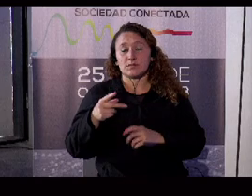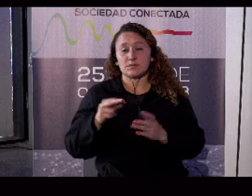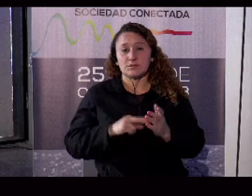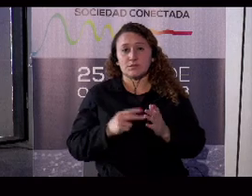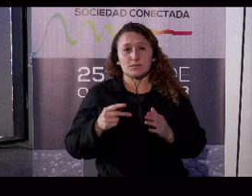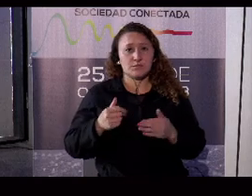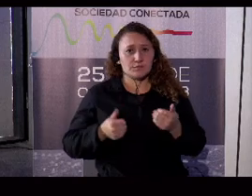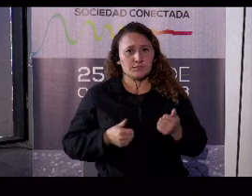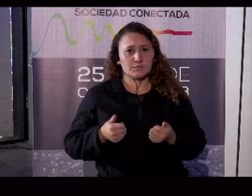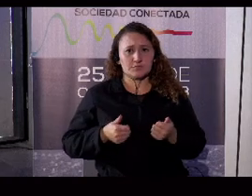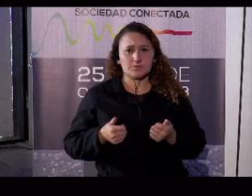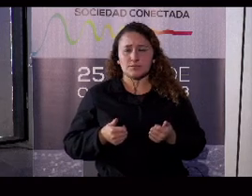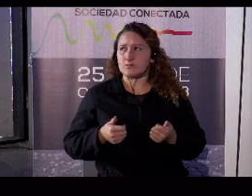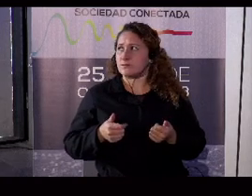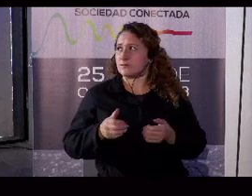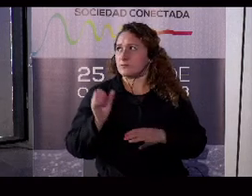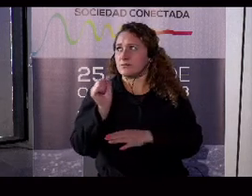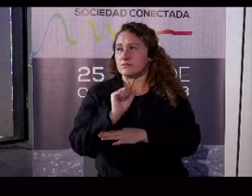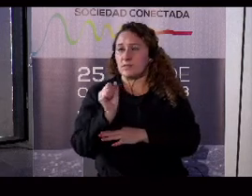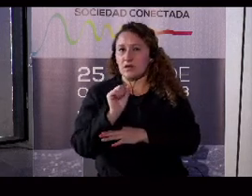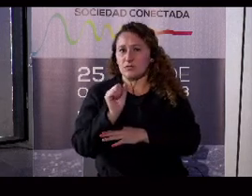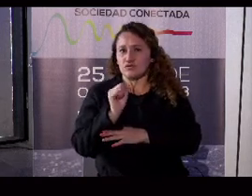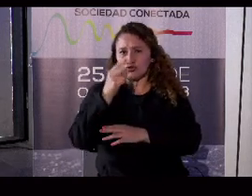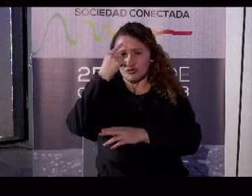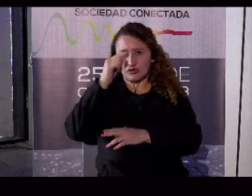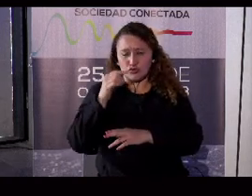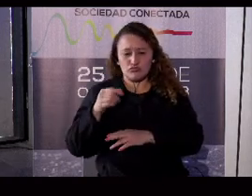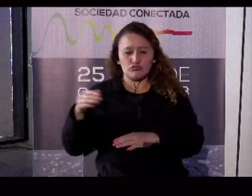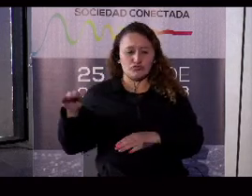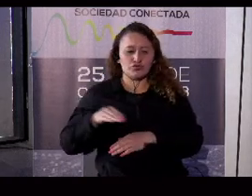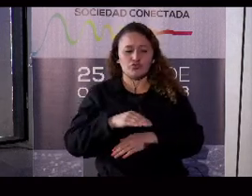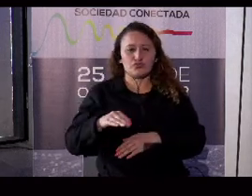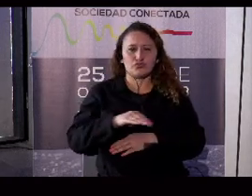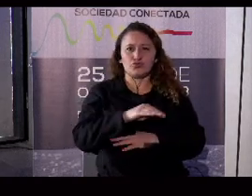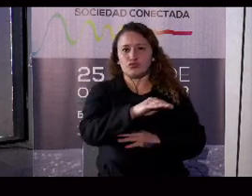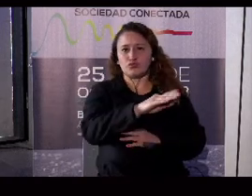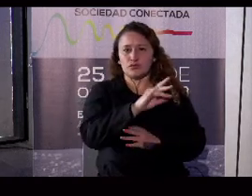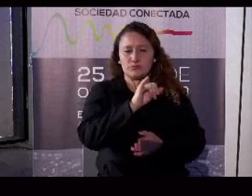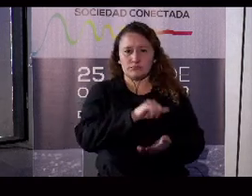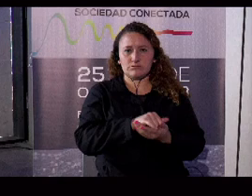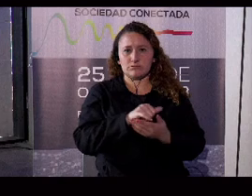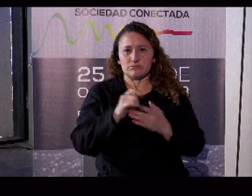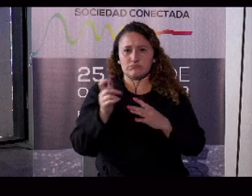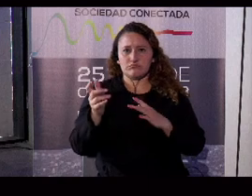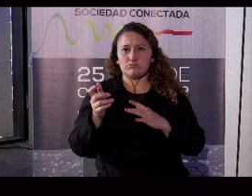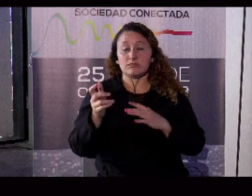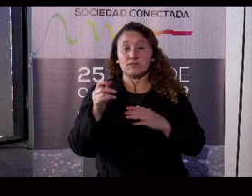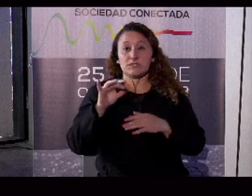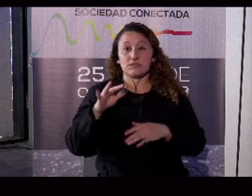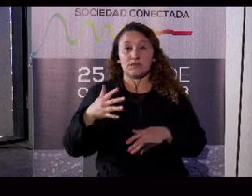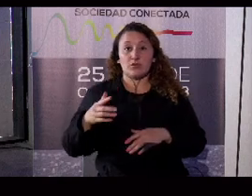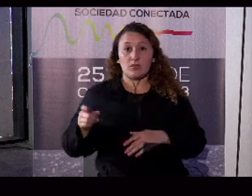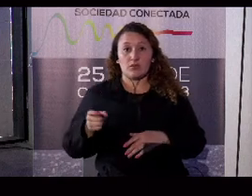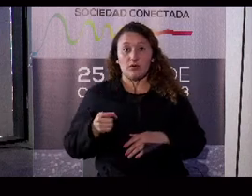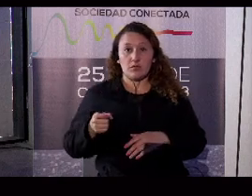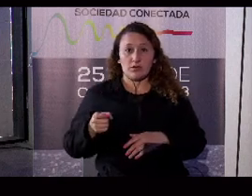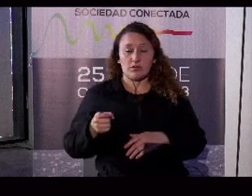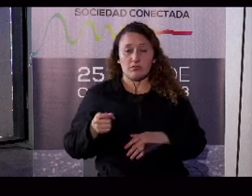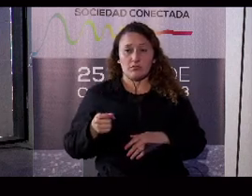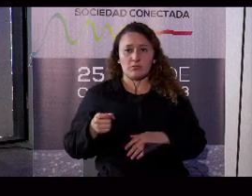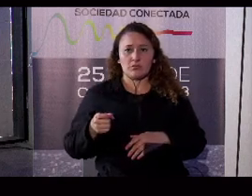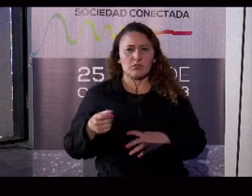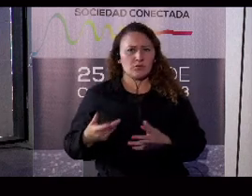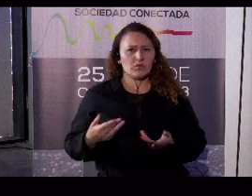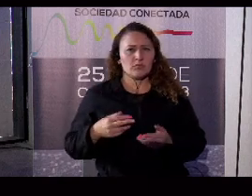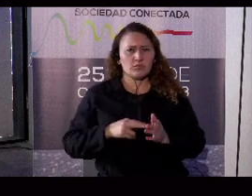es los carros autónomos conectados eh 5g va a permitir que ser la